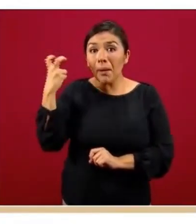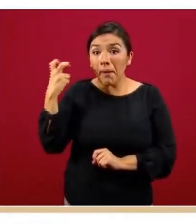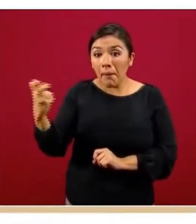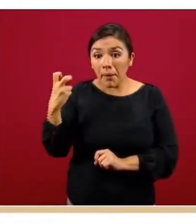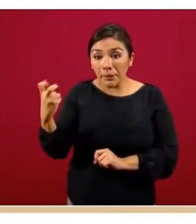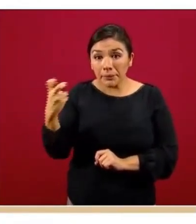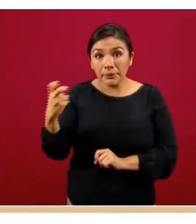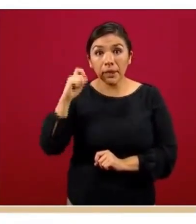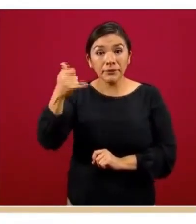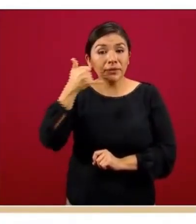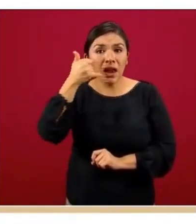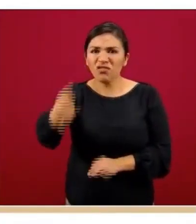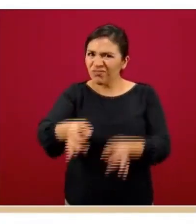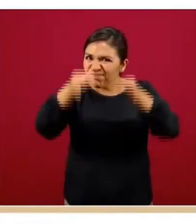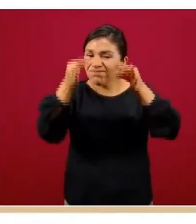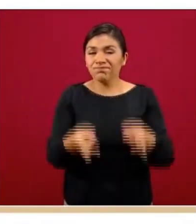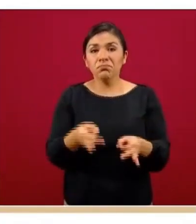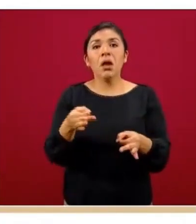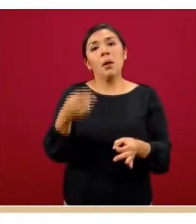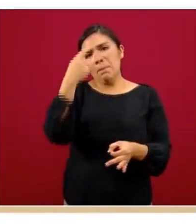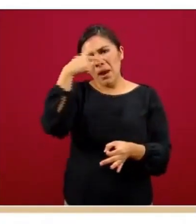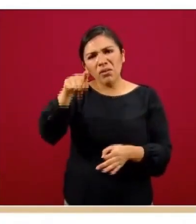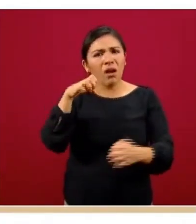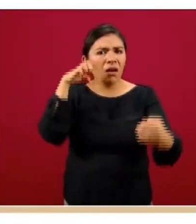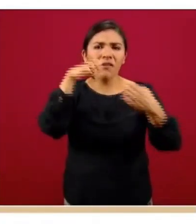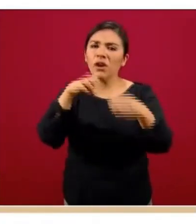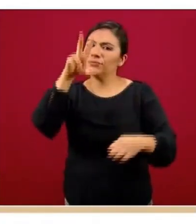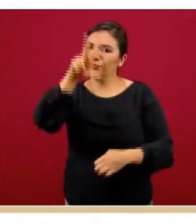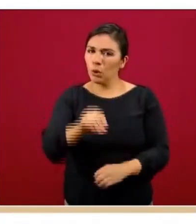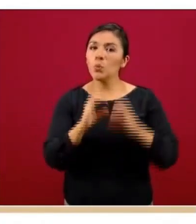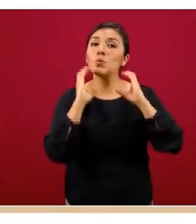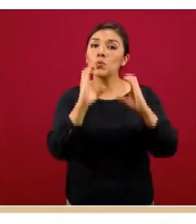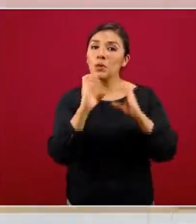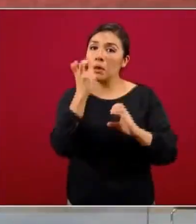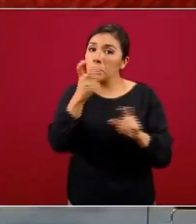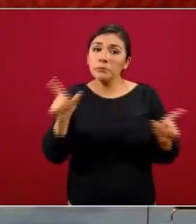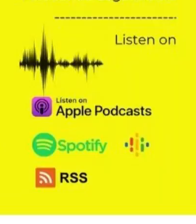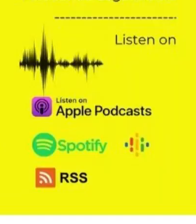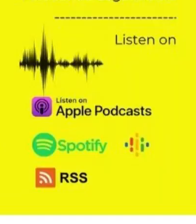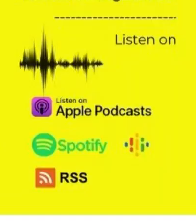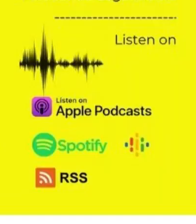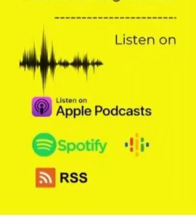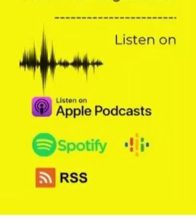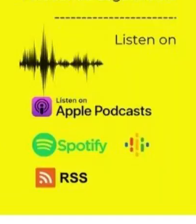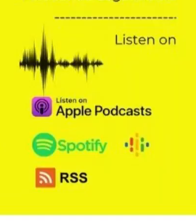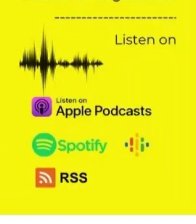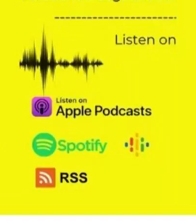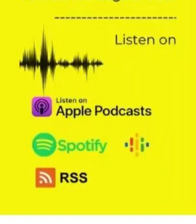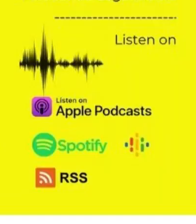863-94-264. Esa es la línea oficial y que no se dejen engañar. Con esto terminaría la información.